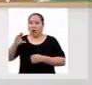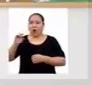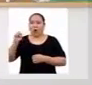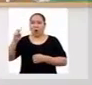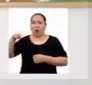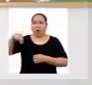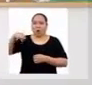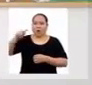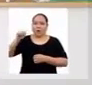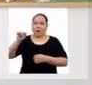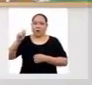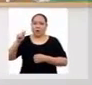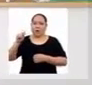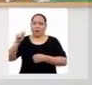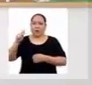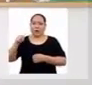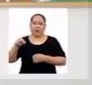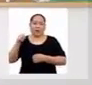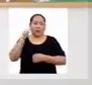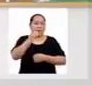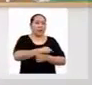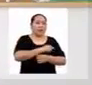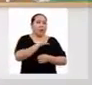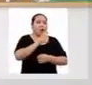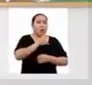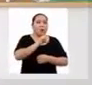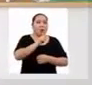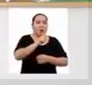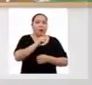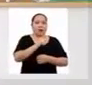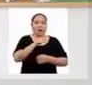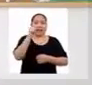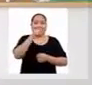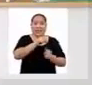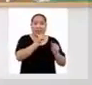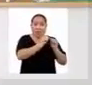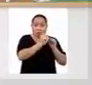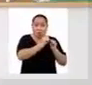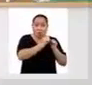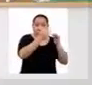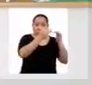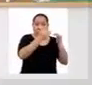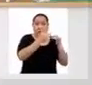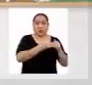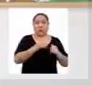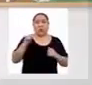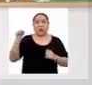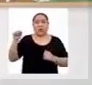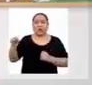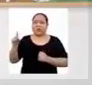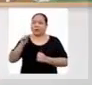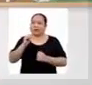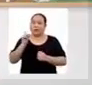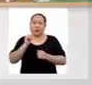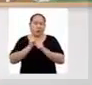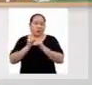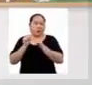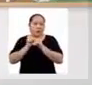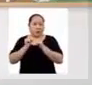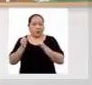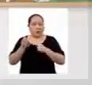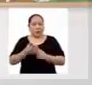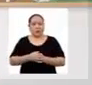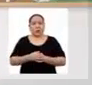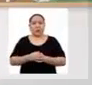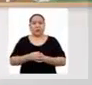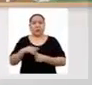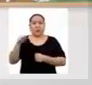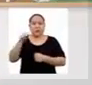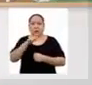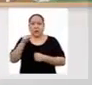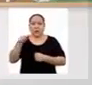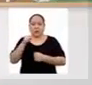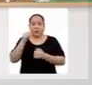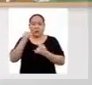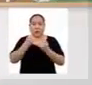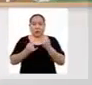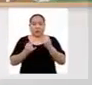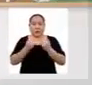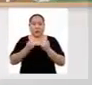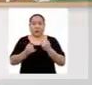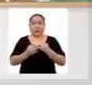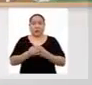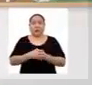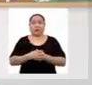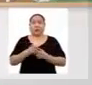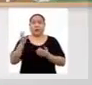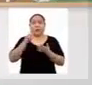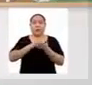cualitativas es que la primera expresa valores numéricos y la segunda valores no numéricos. Y dentro de estas últimas tenemos